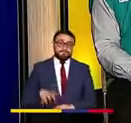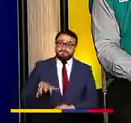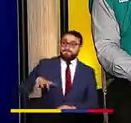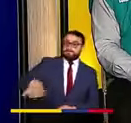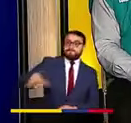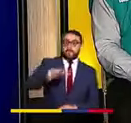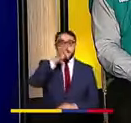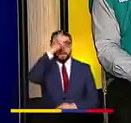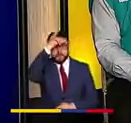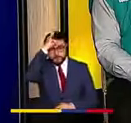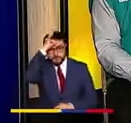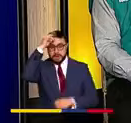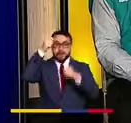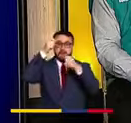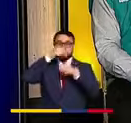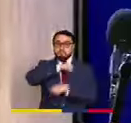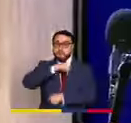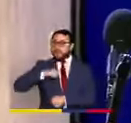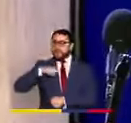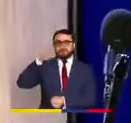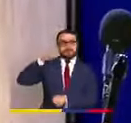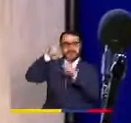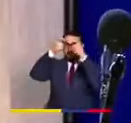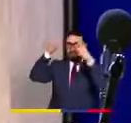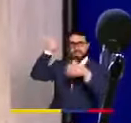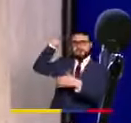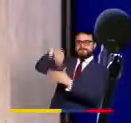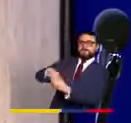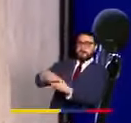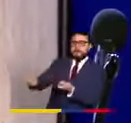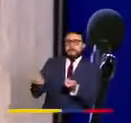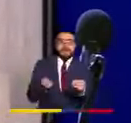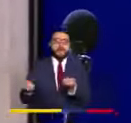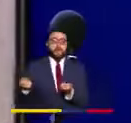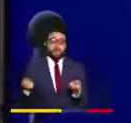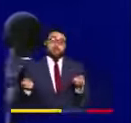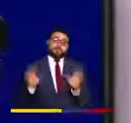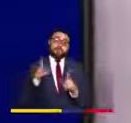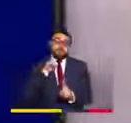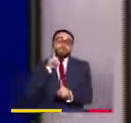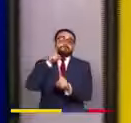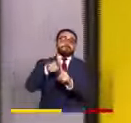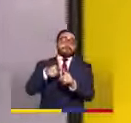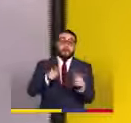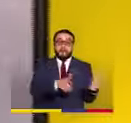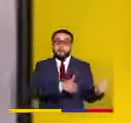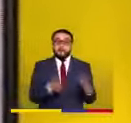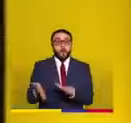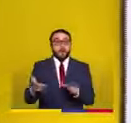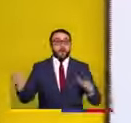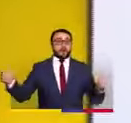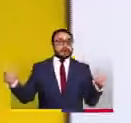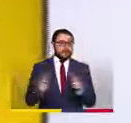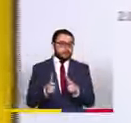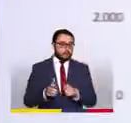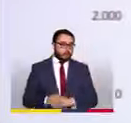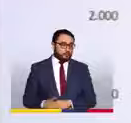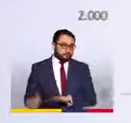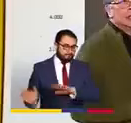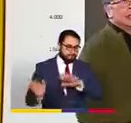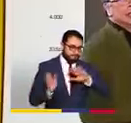salud, porque si no, no vamos a garantizar una mayor reducción. Bien, aquí ahora